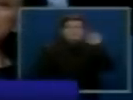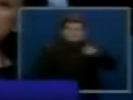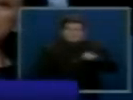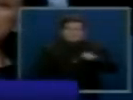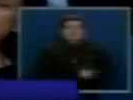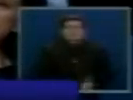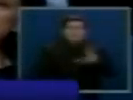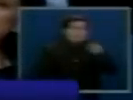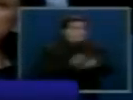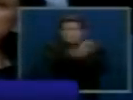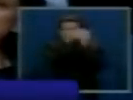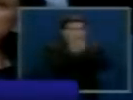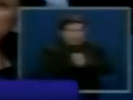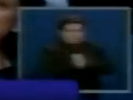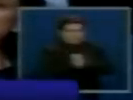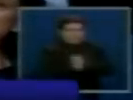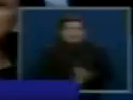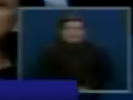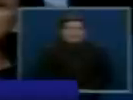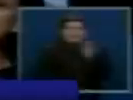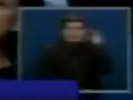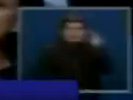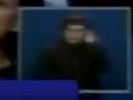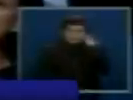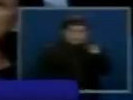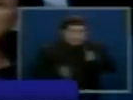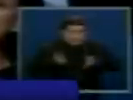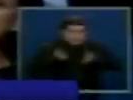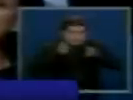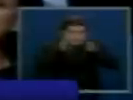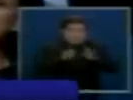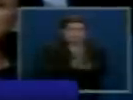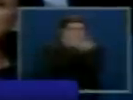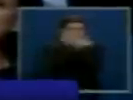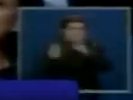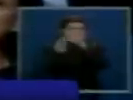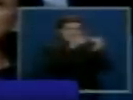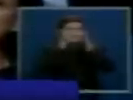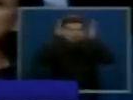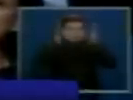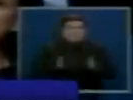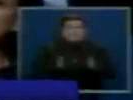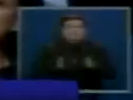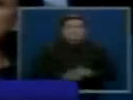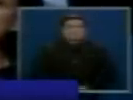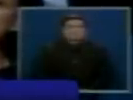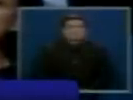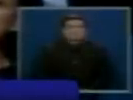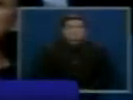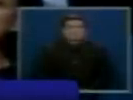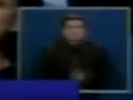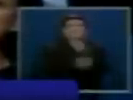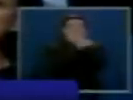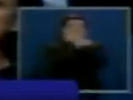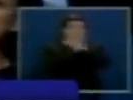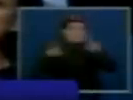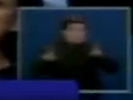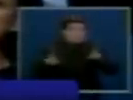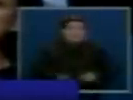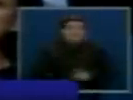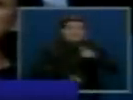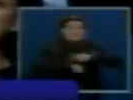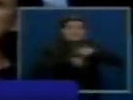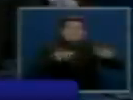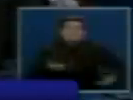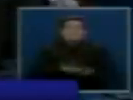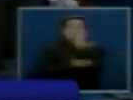irrevocable, porque además esta es la ruta hacia una democracia ciudadana, hacia la democracia de los tiempos